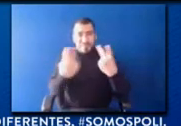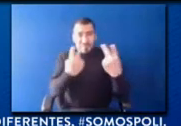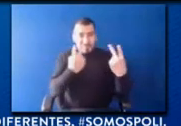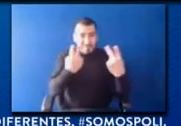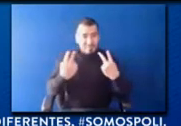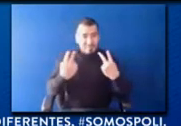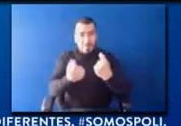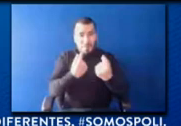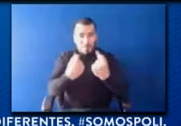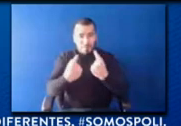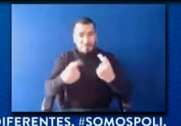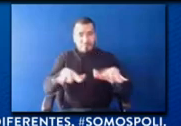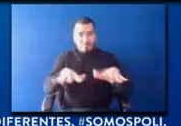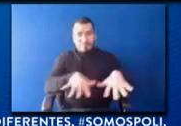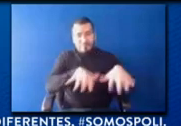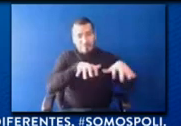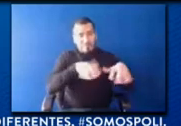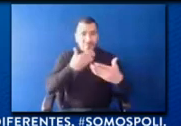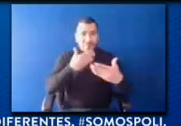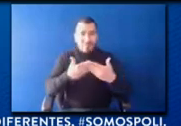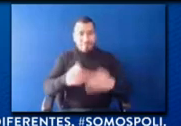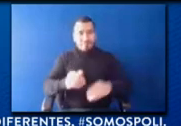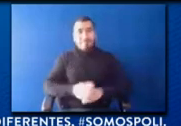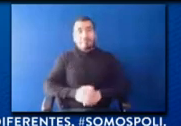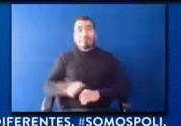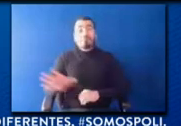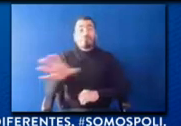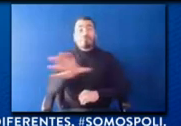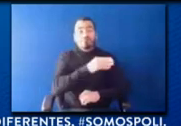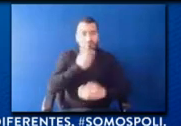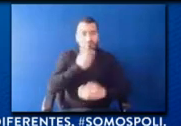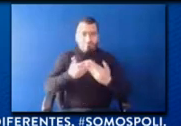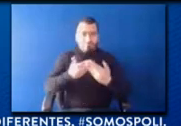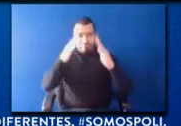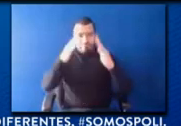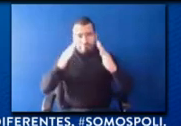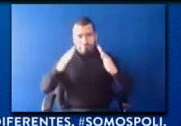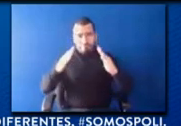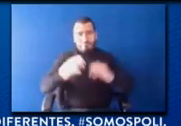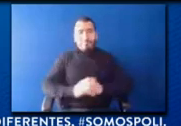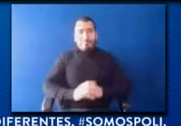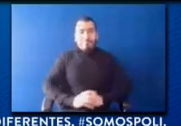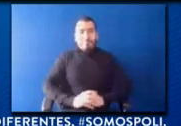general. Gracias. A todos ustedes, muchas gracias por su atención.